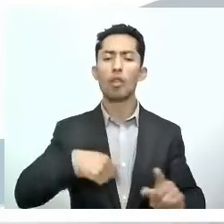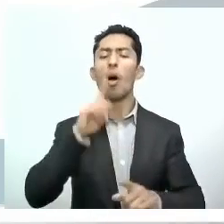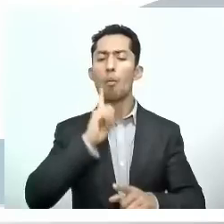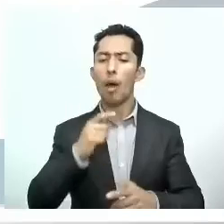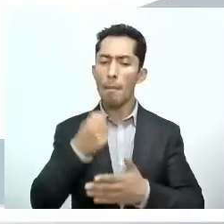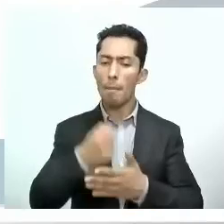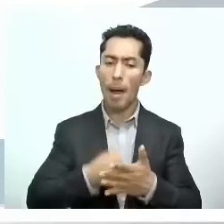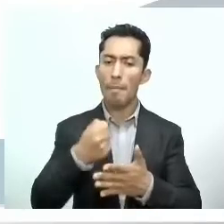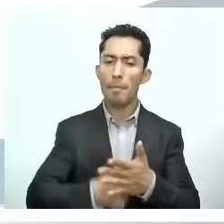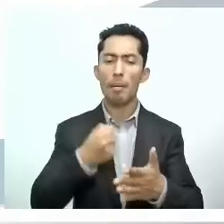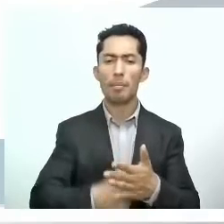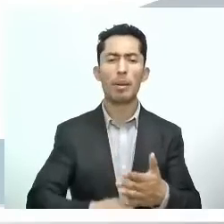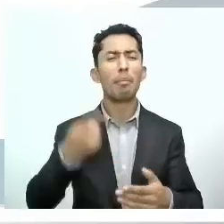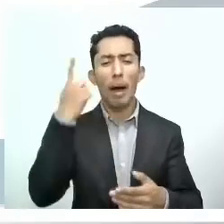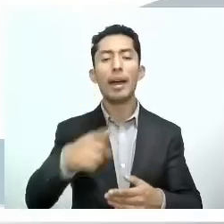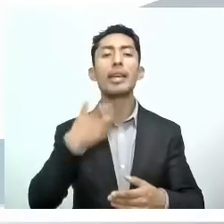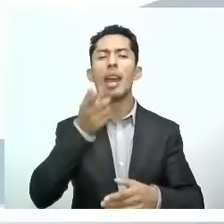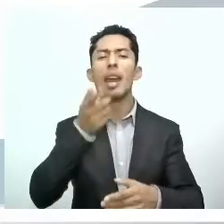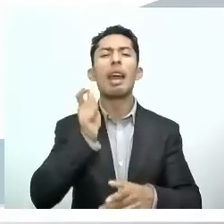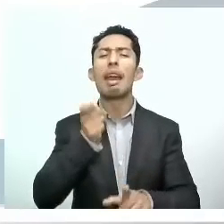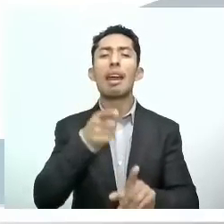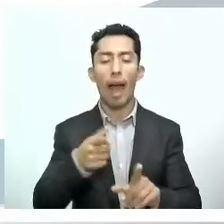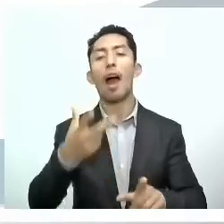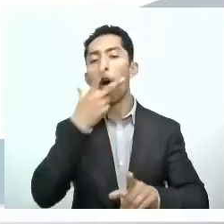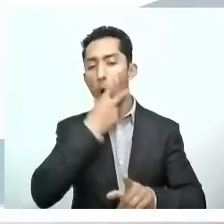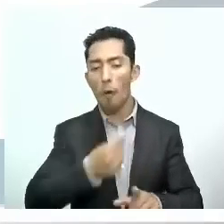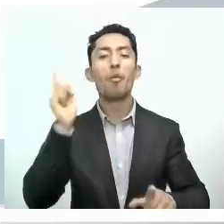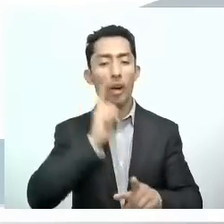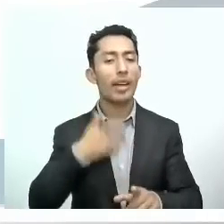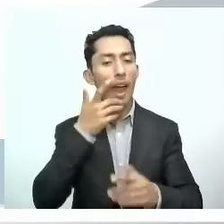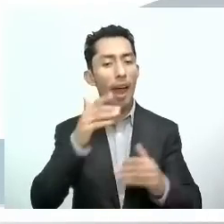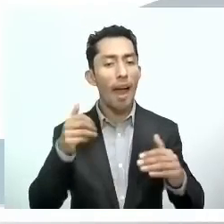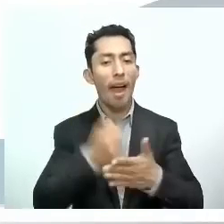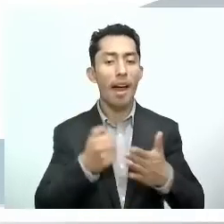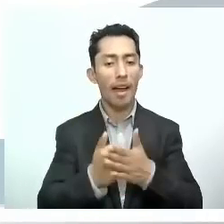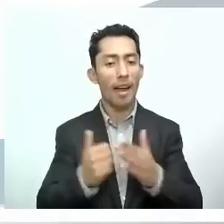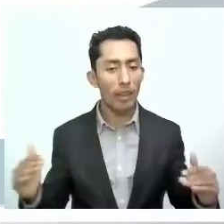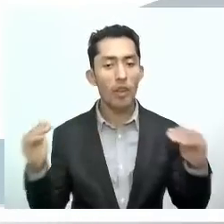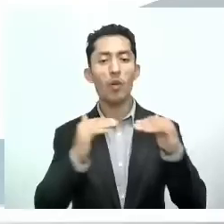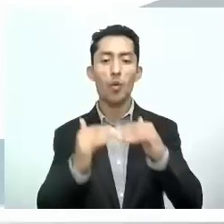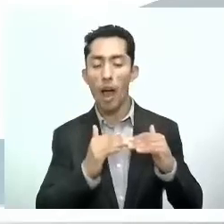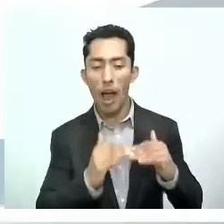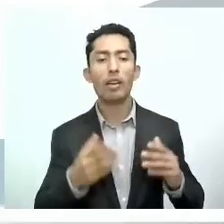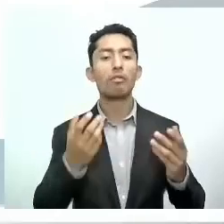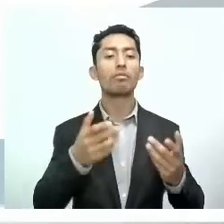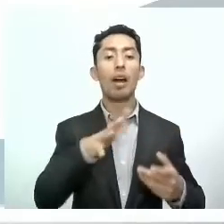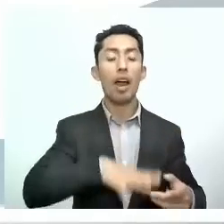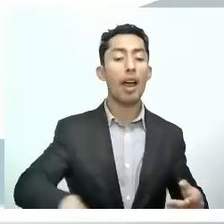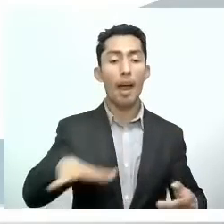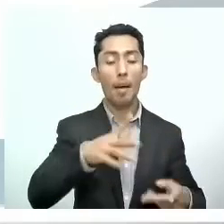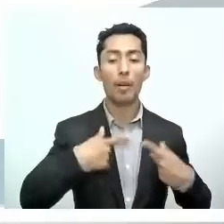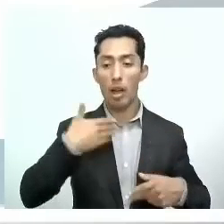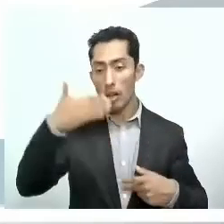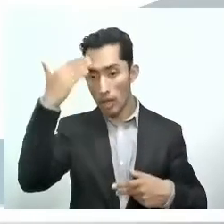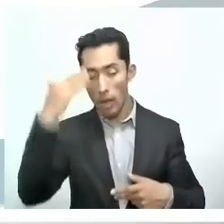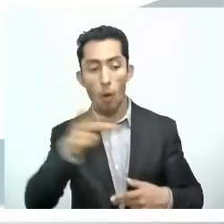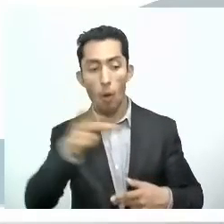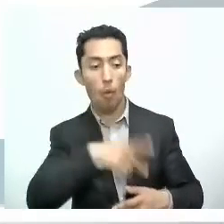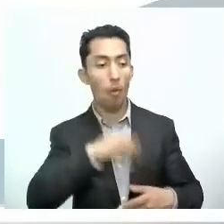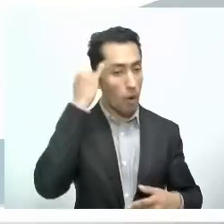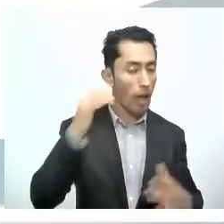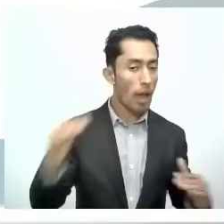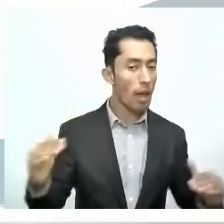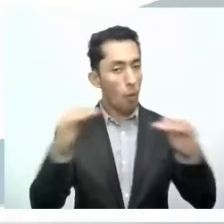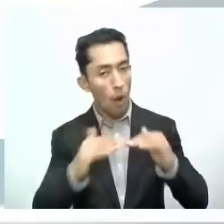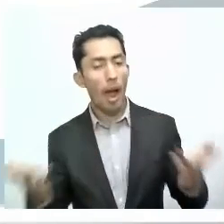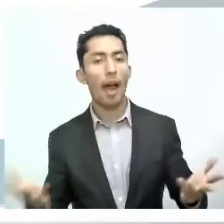pugna por la igualdad entre hombres y mujeres, por la igualdad entre sociedades occidentales y pueblos indígenas, por